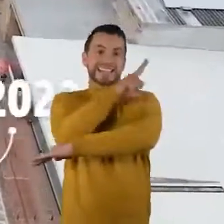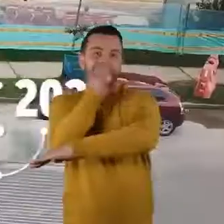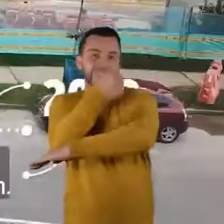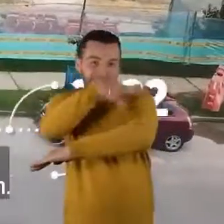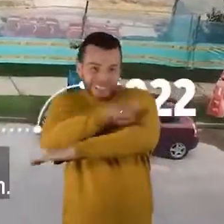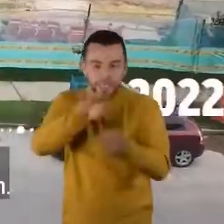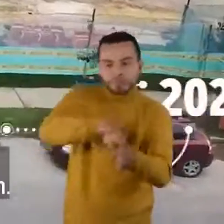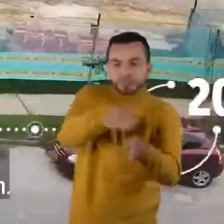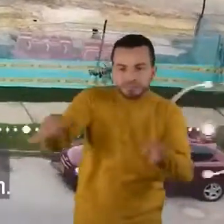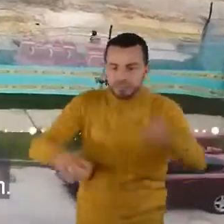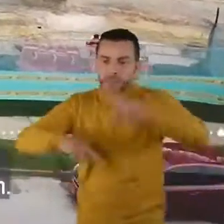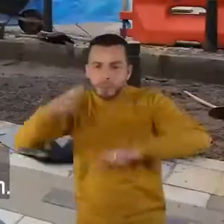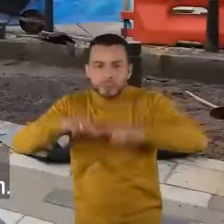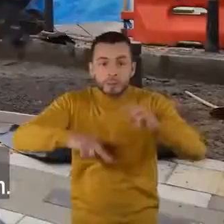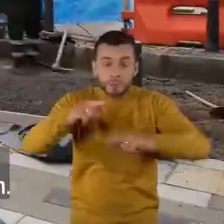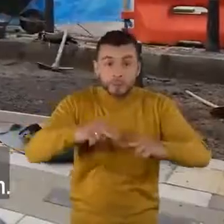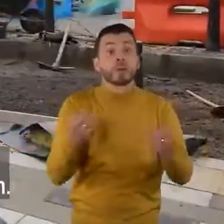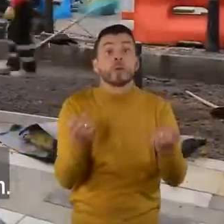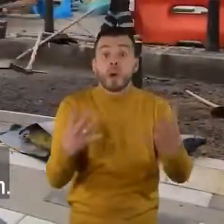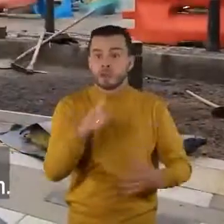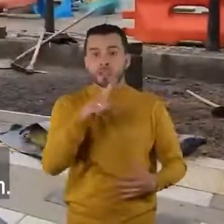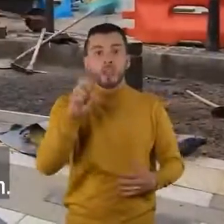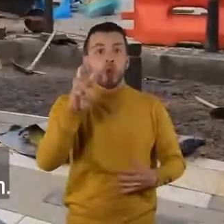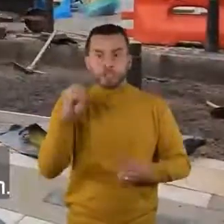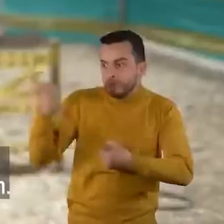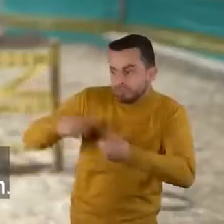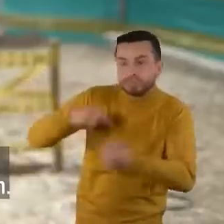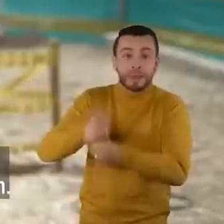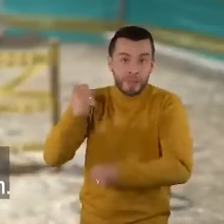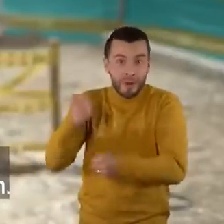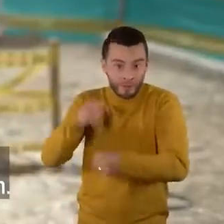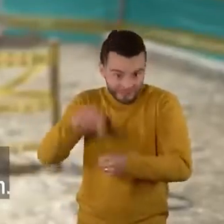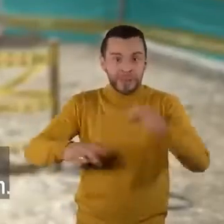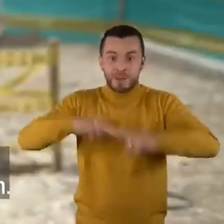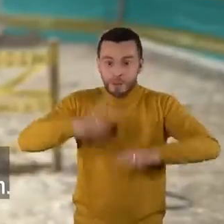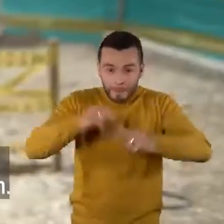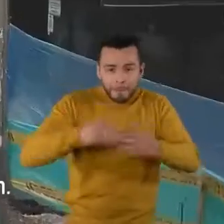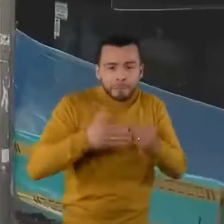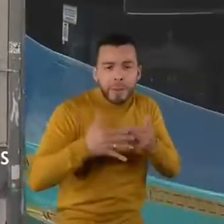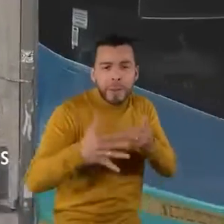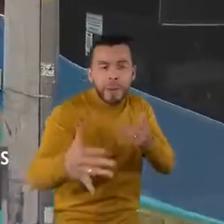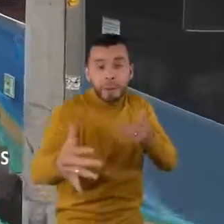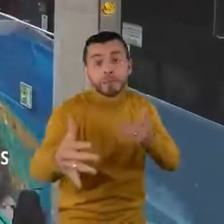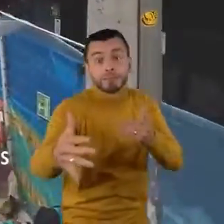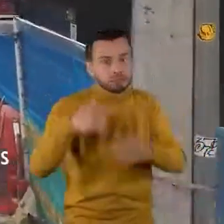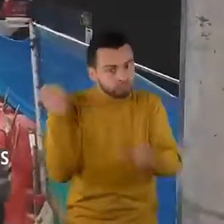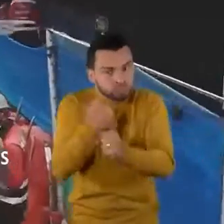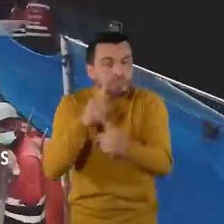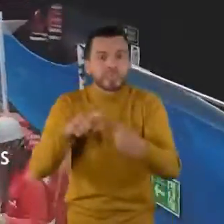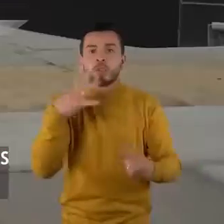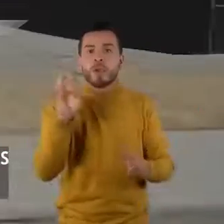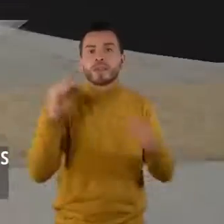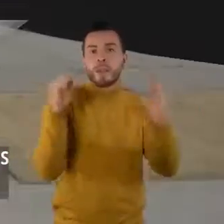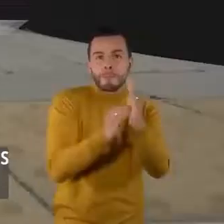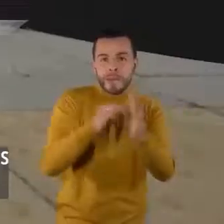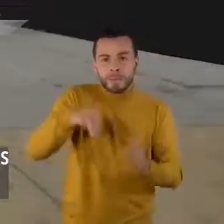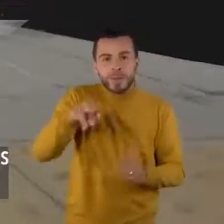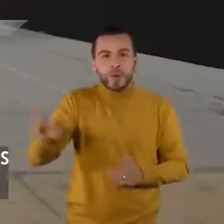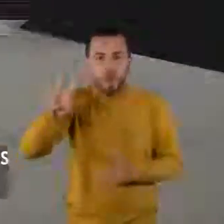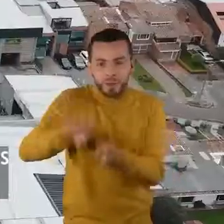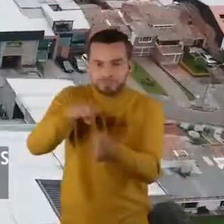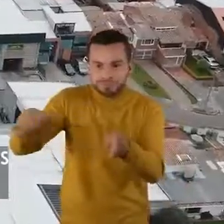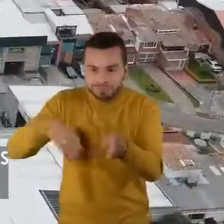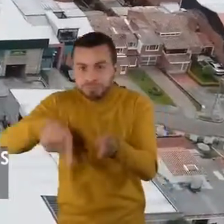millones de pesos incluyendo interventoría genera 181 empleos beneficiará a 54 mil